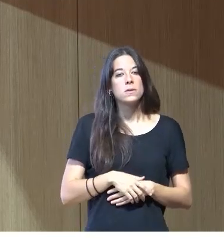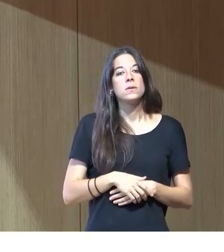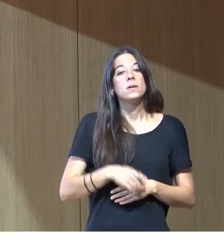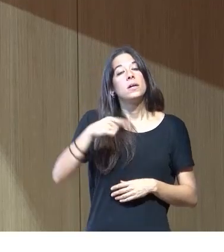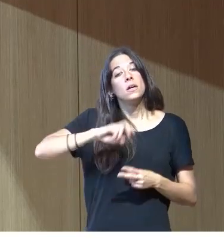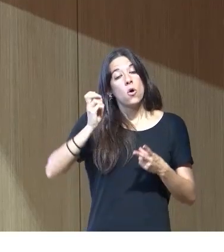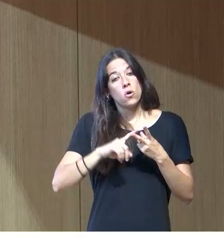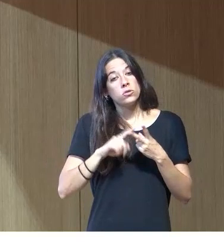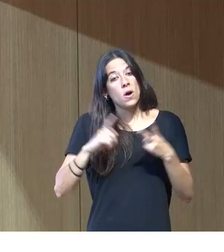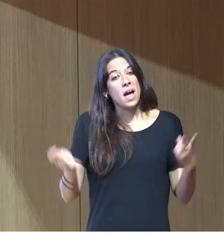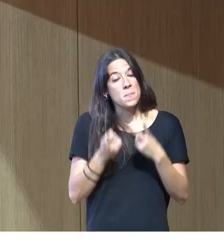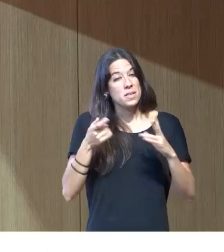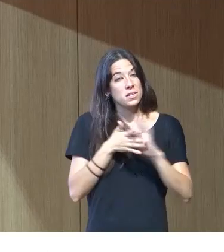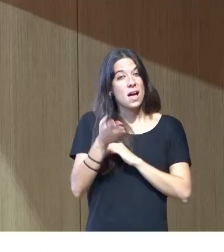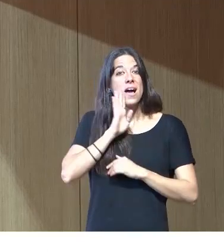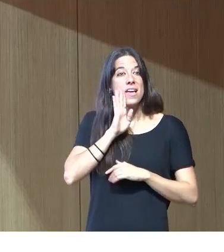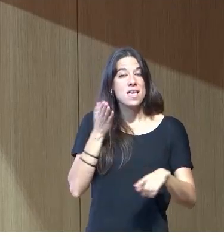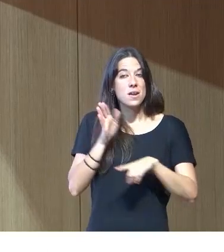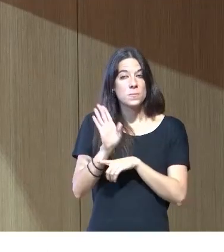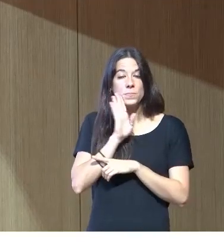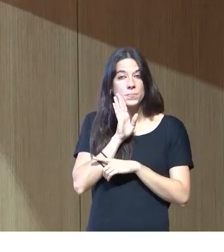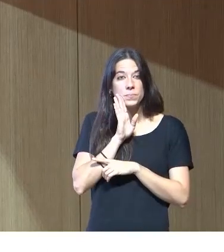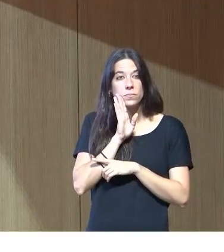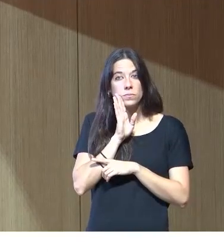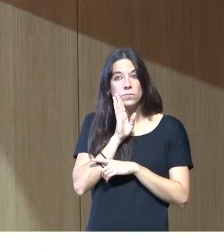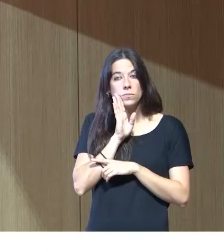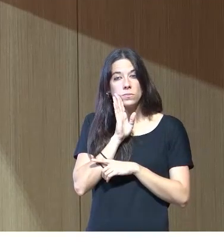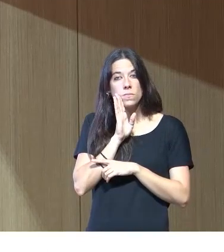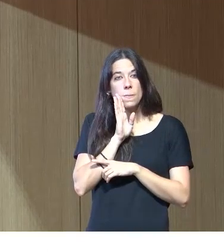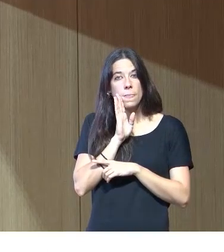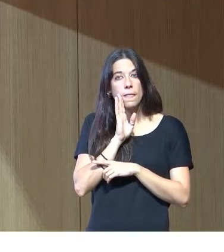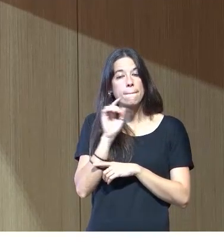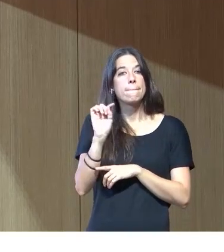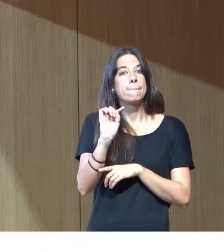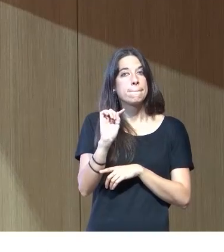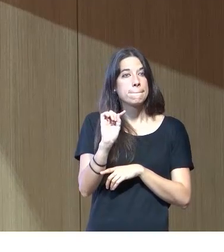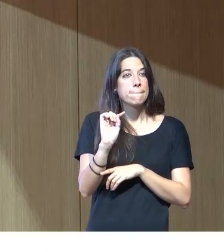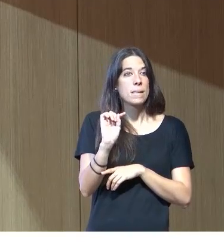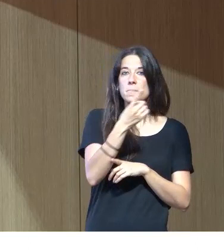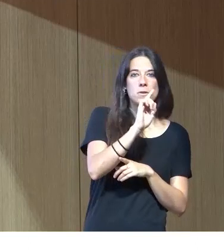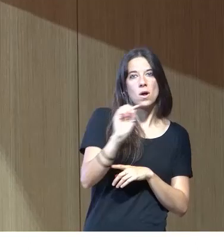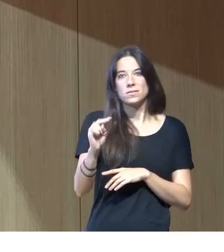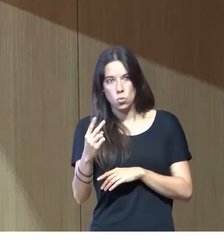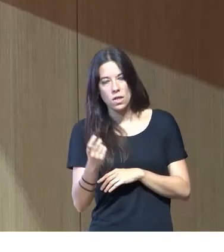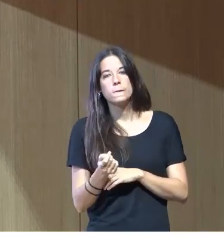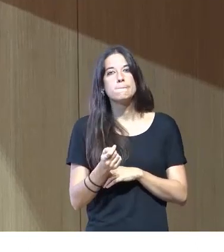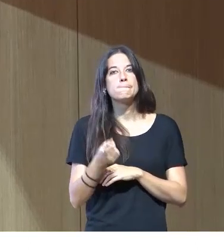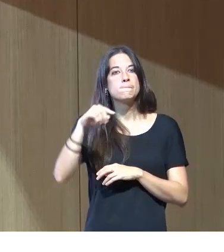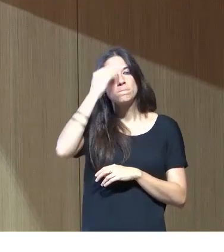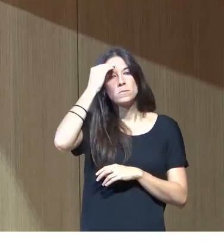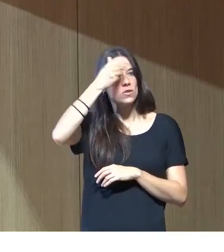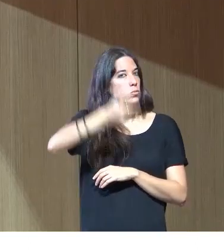vimos ayer que era No te rindas nunca la primera y la segunda no y que yo creo que es muy importante también y que ha sido